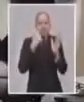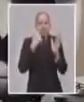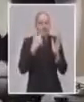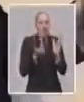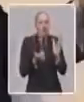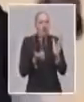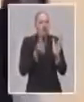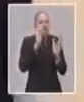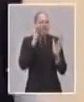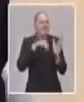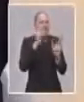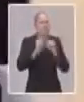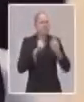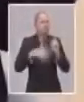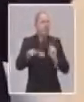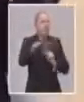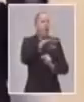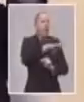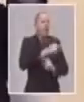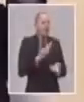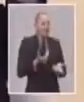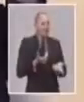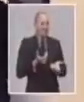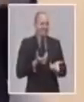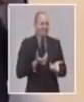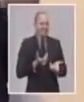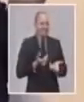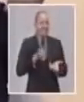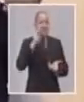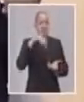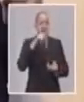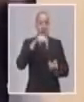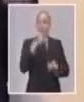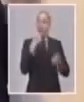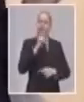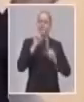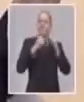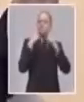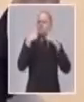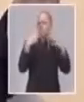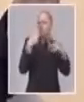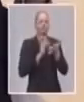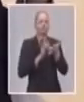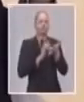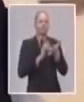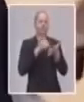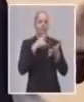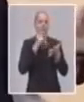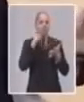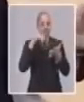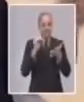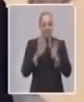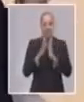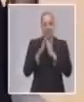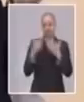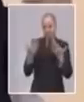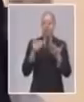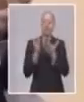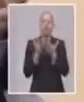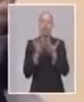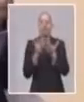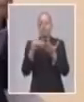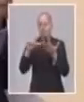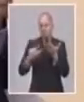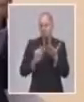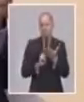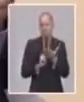que ustedes, todos los que están comentando aquí ahora, todos ustedes son automáticos, son todos, estos son roboces.